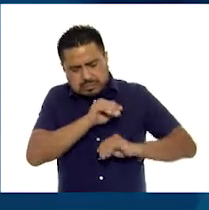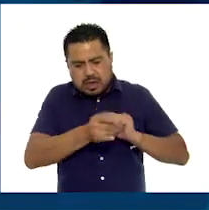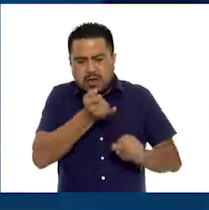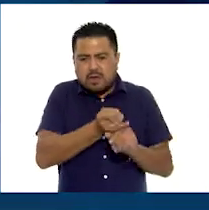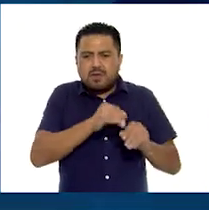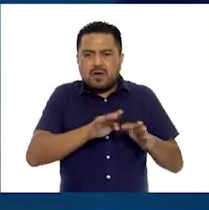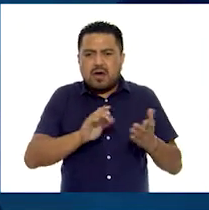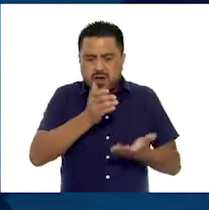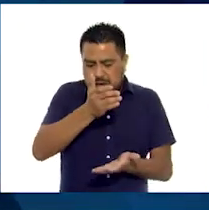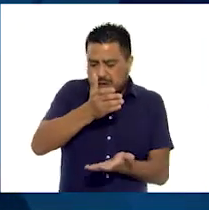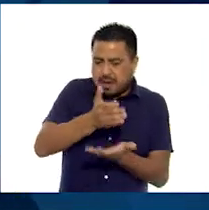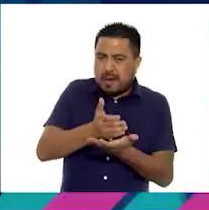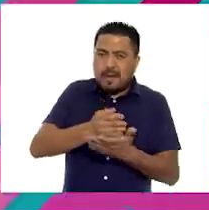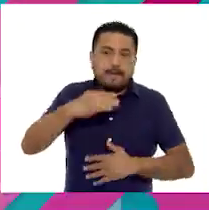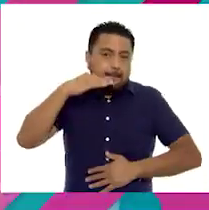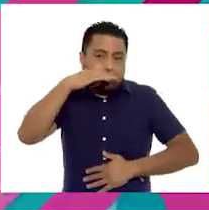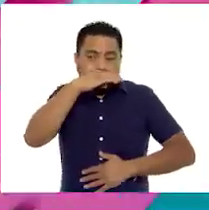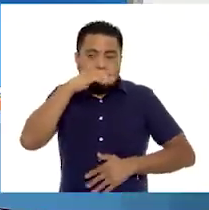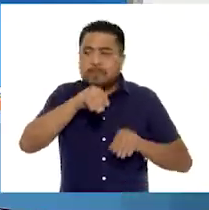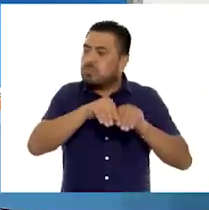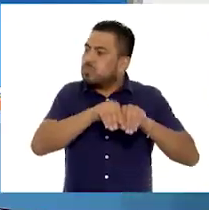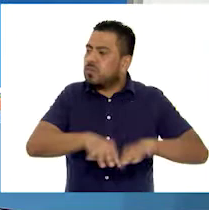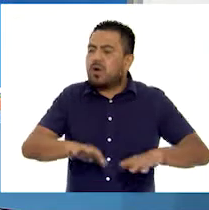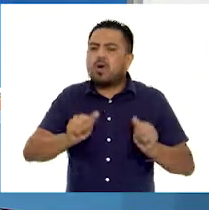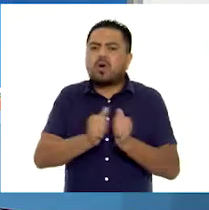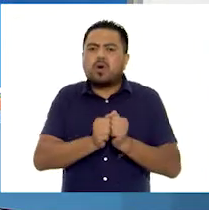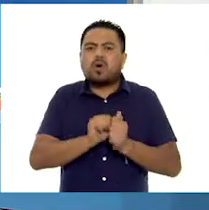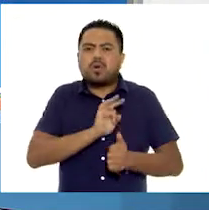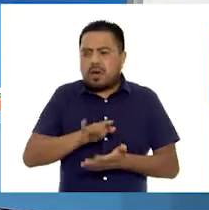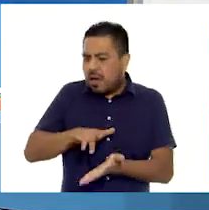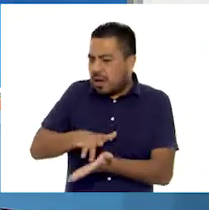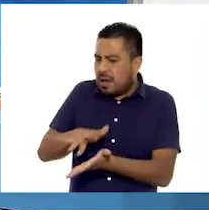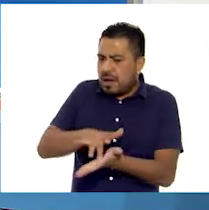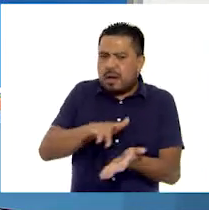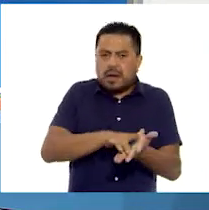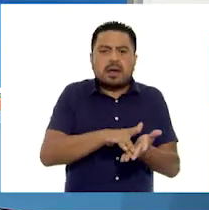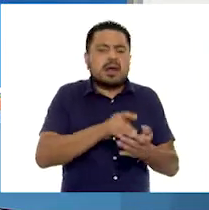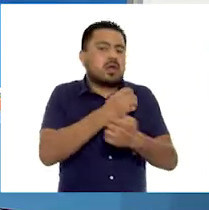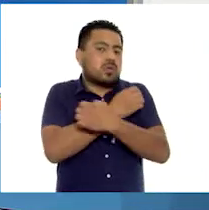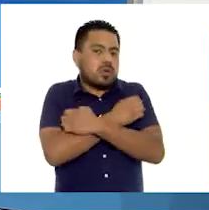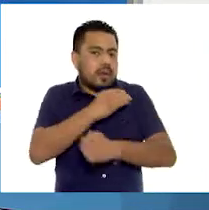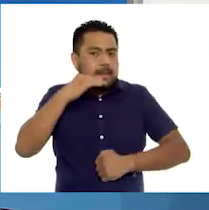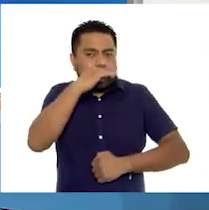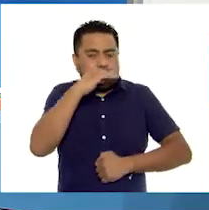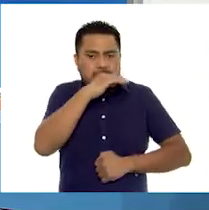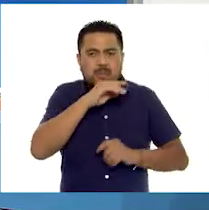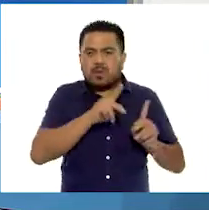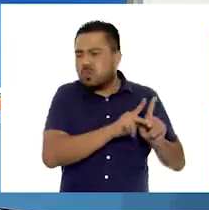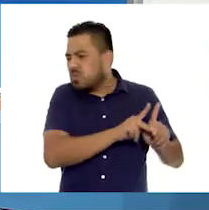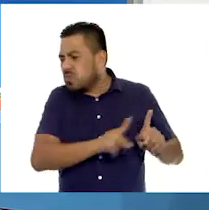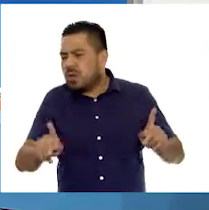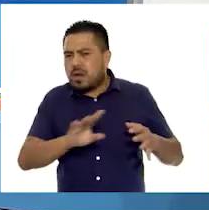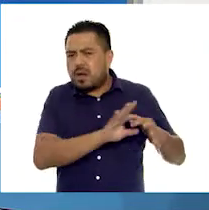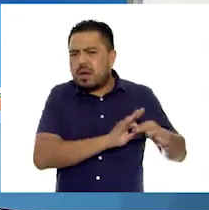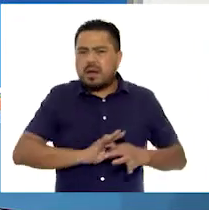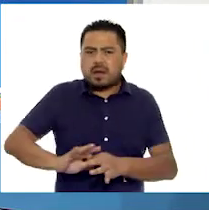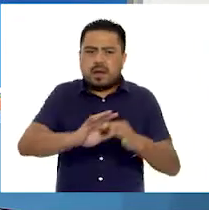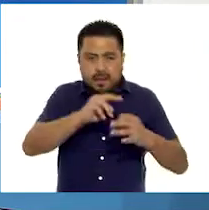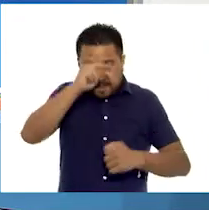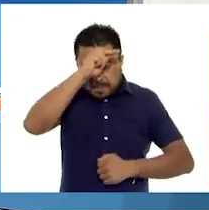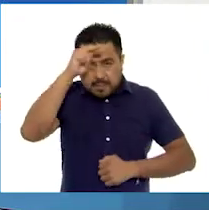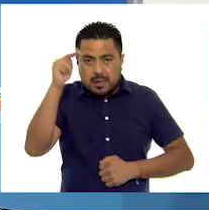de los libros de texto gratuito con la intención de contribuir a la educación gratuita y uniforme para todas y todos los mexicanos